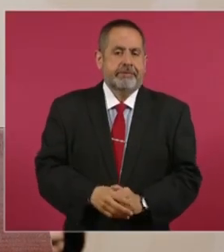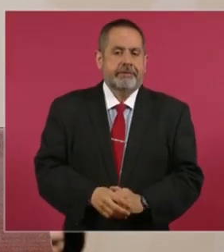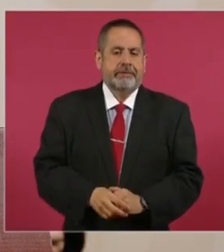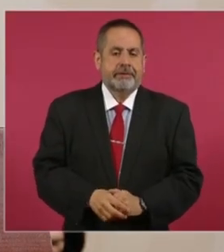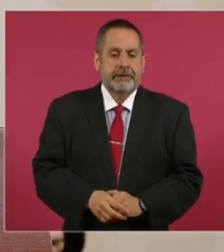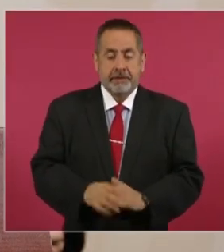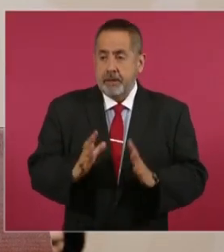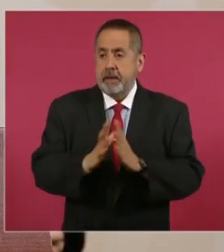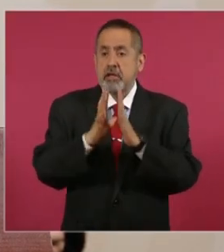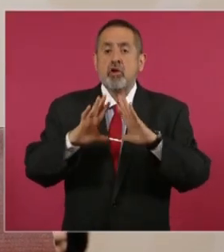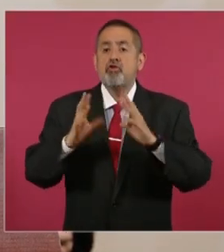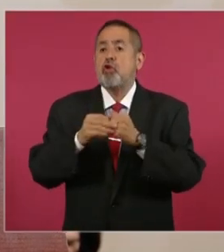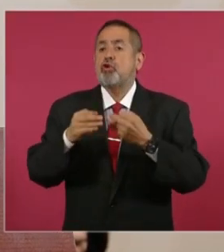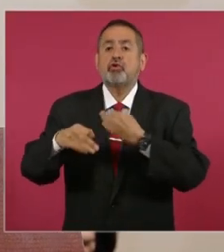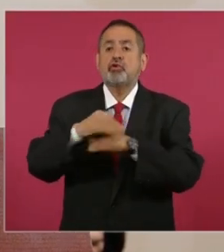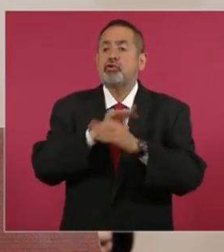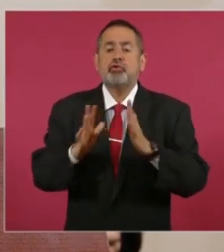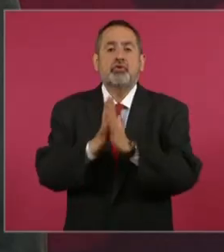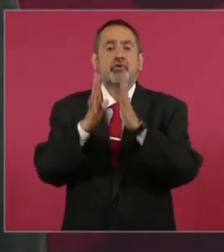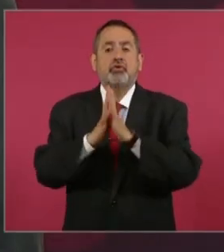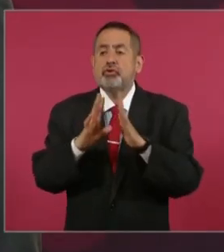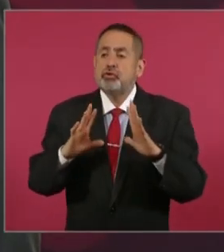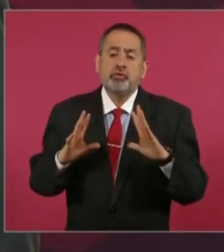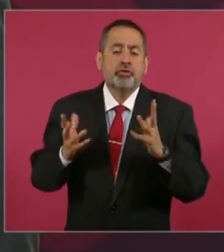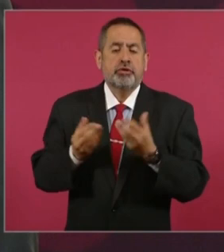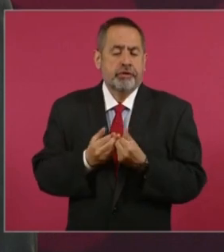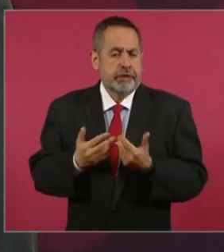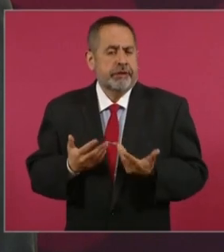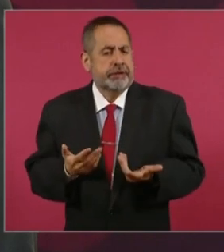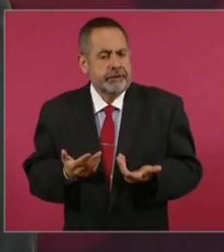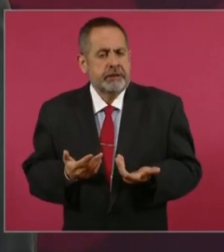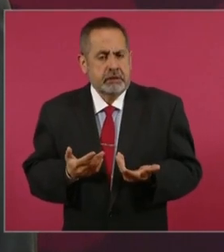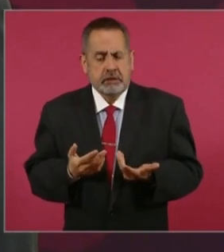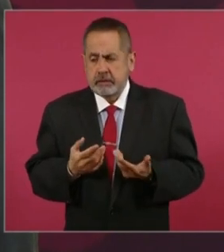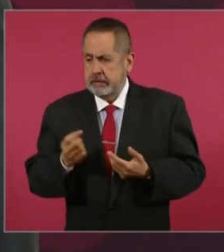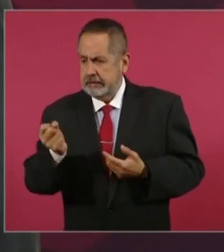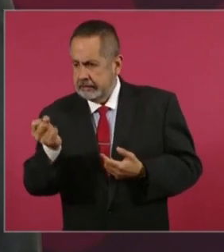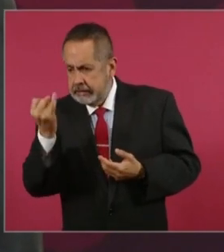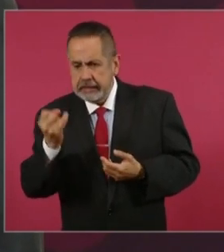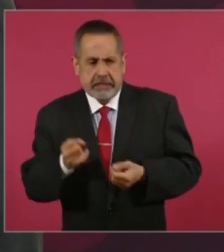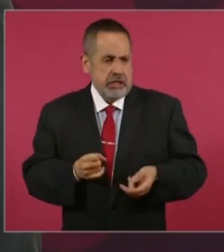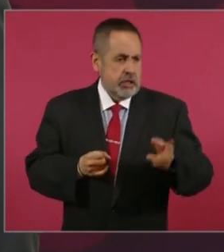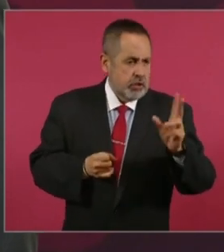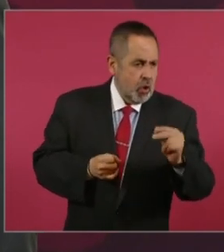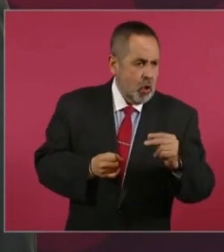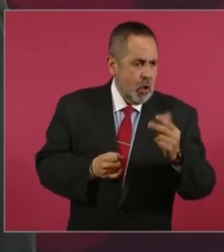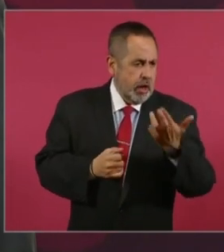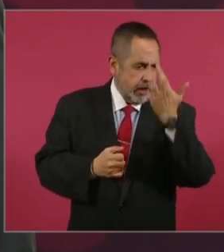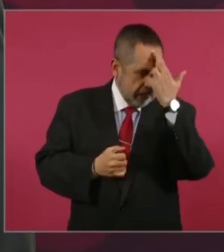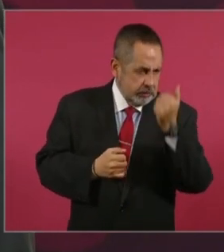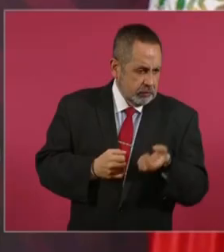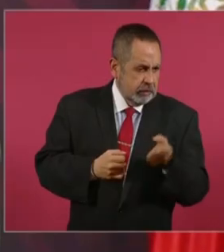que participen todos, que hay argumentos a favor, argumentos en contra,